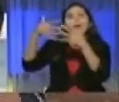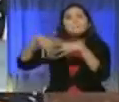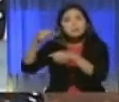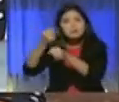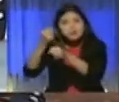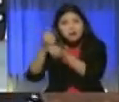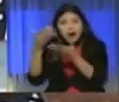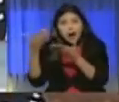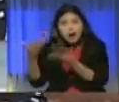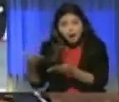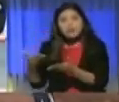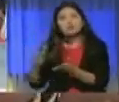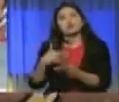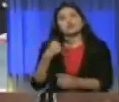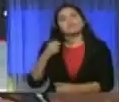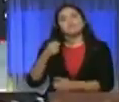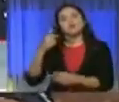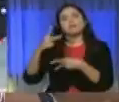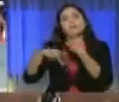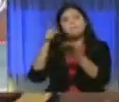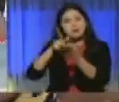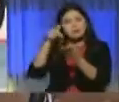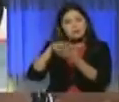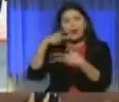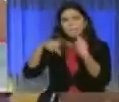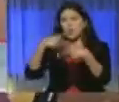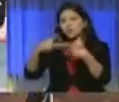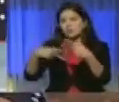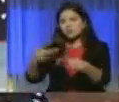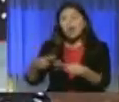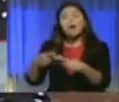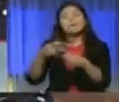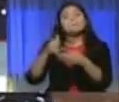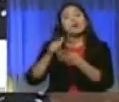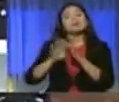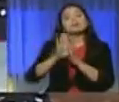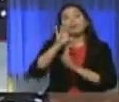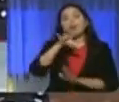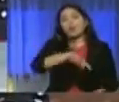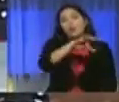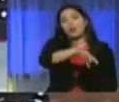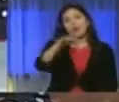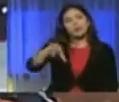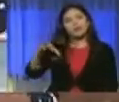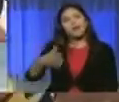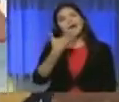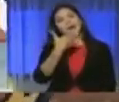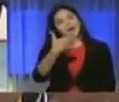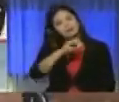así fortalecer nuestro país, nuestras comunidades, nuestros estados. Gracias, camarada